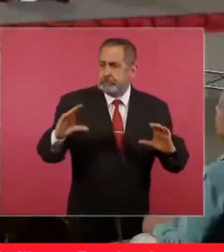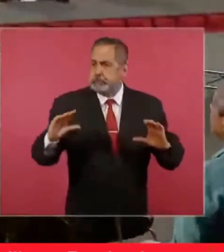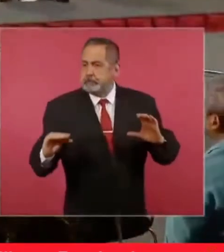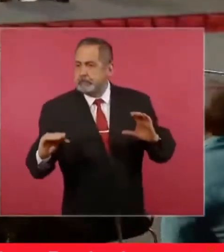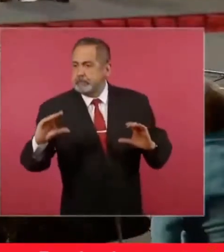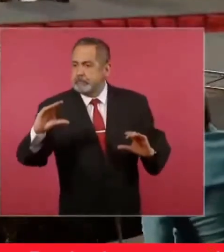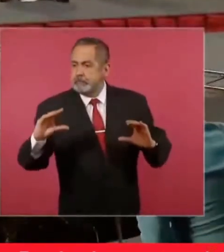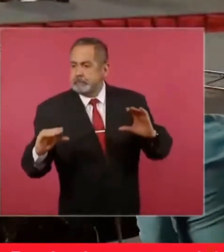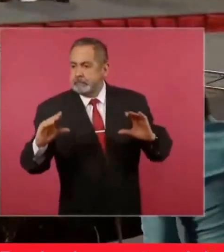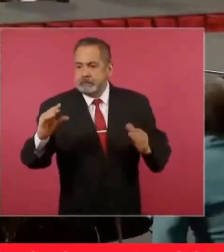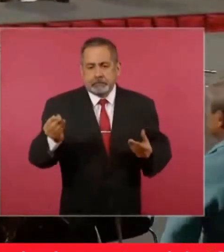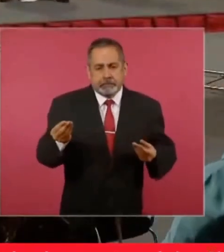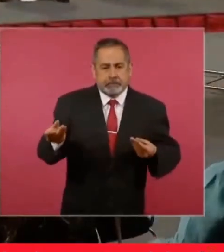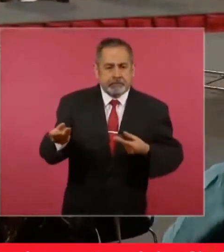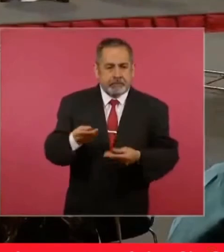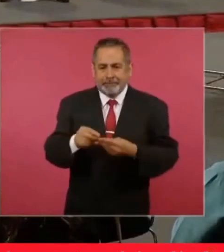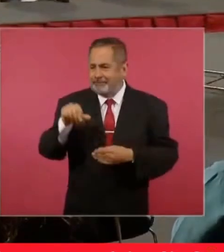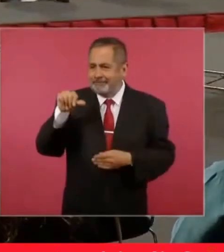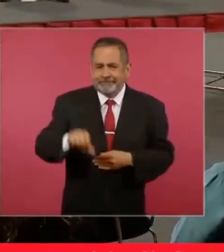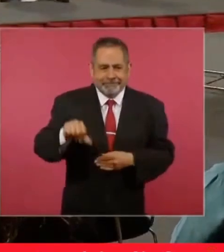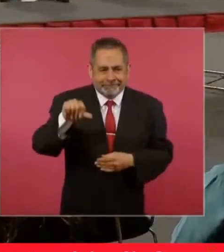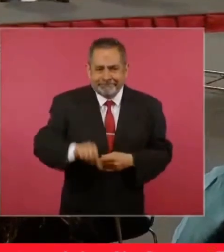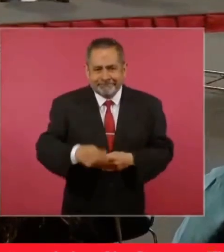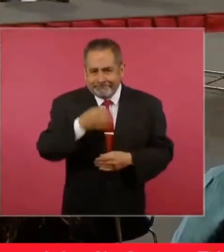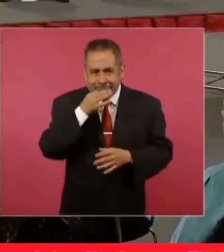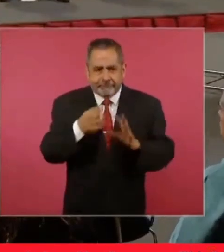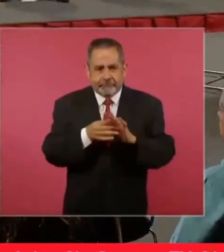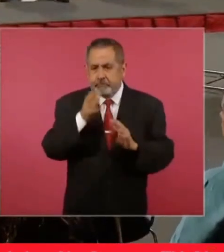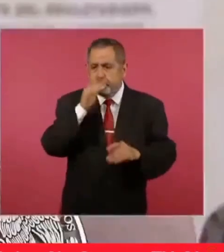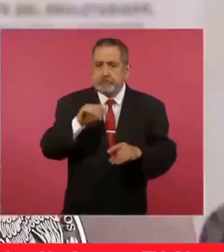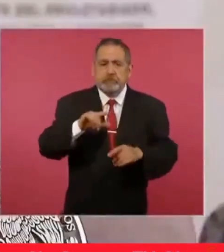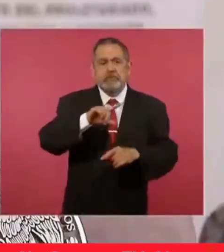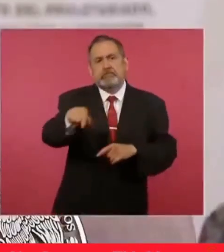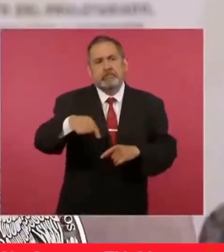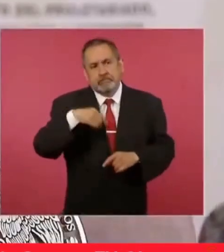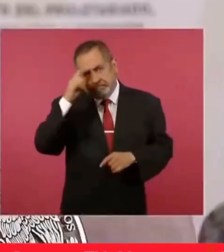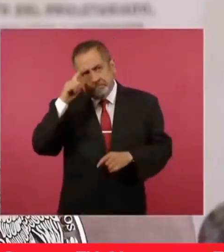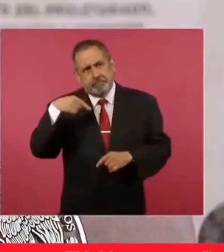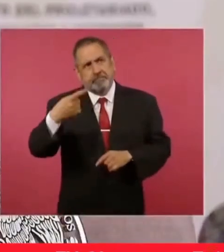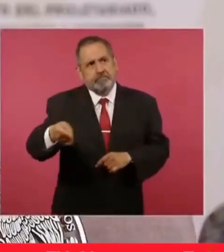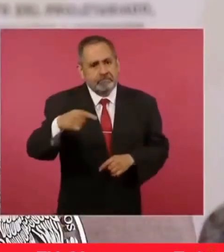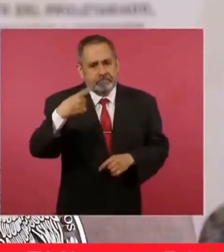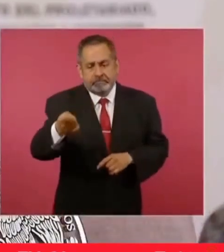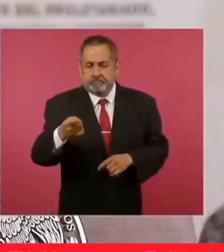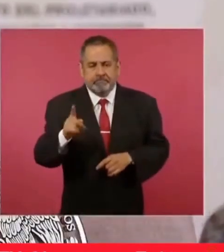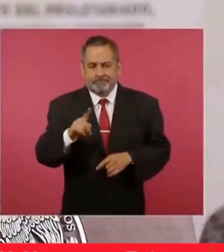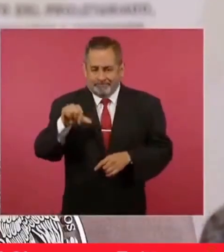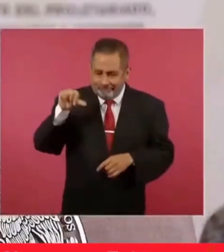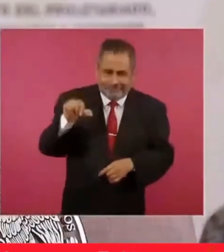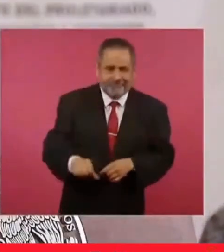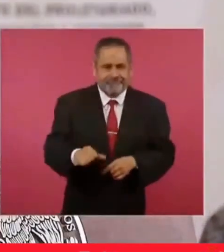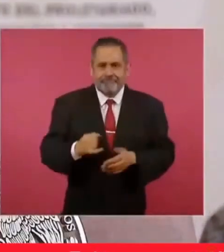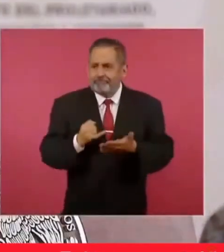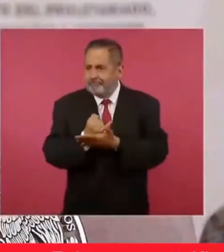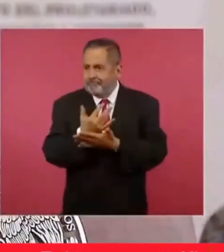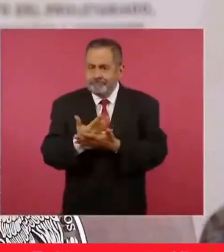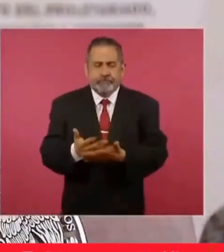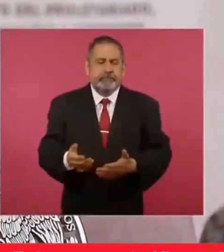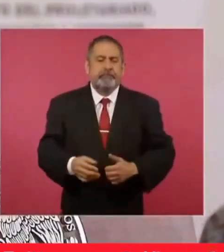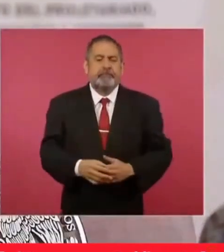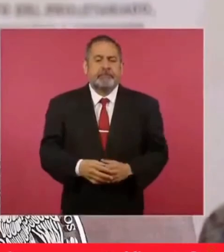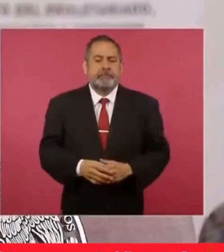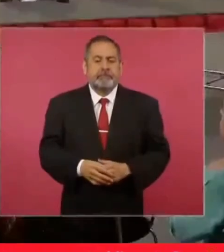instante. En ese instante, la electricidad no puede esperar ni un segundo. En ese instante tenemos que tomar acciones. Bueno,